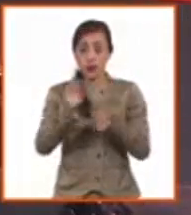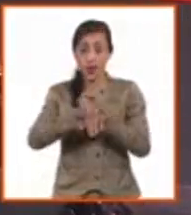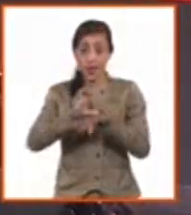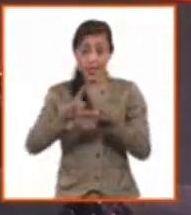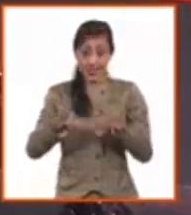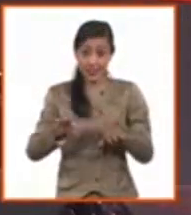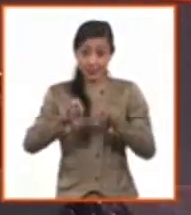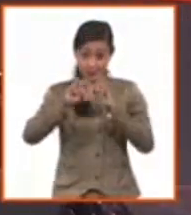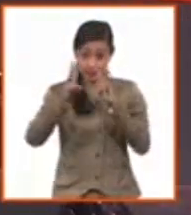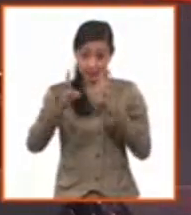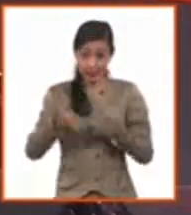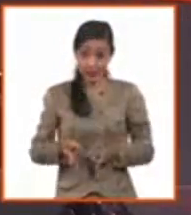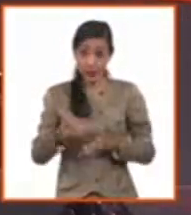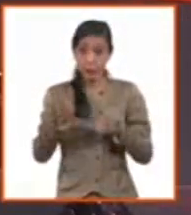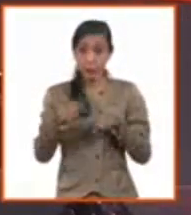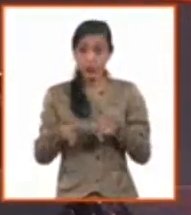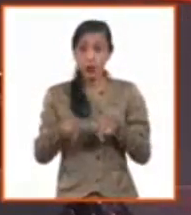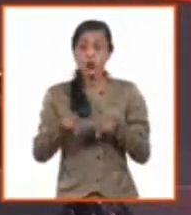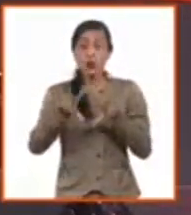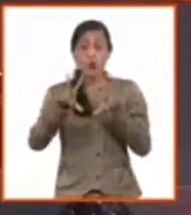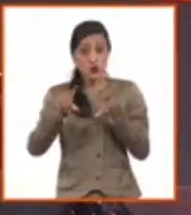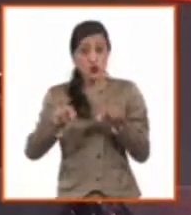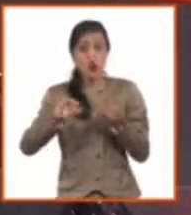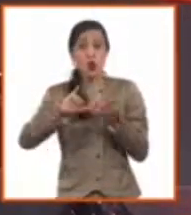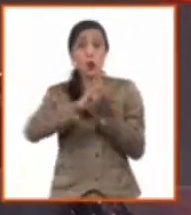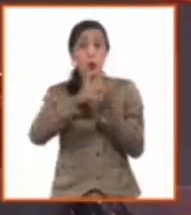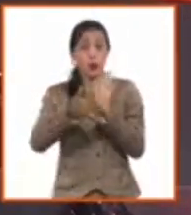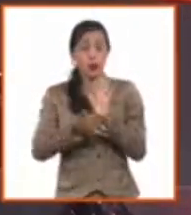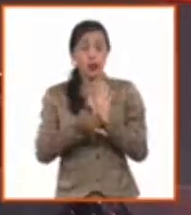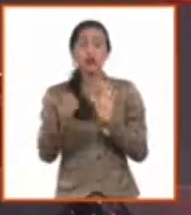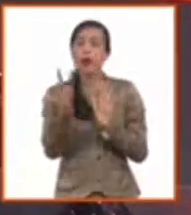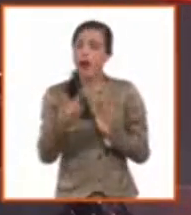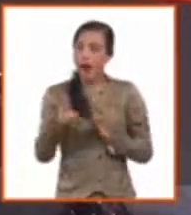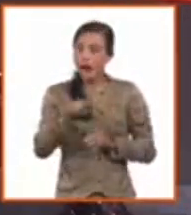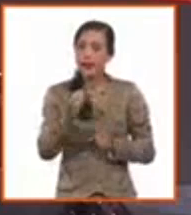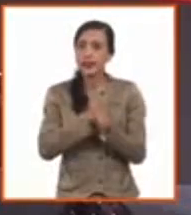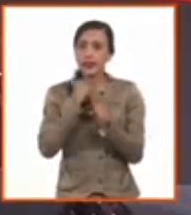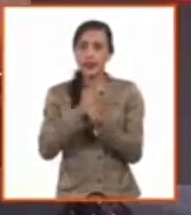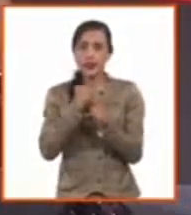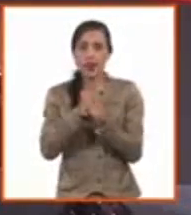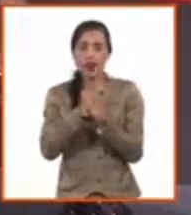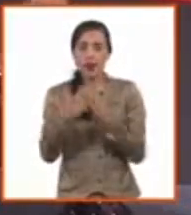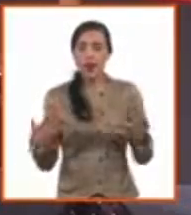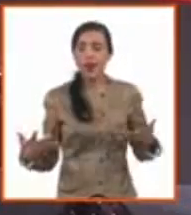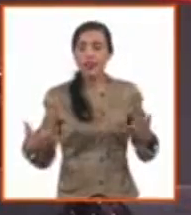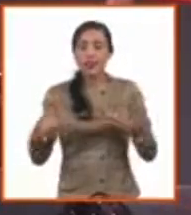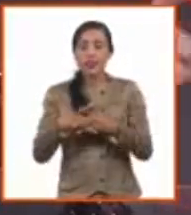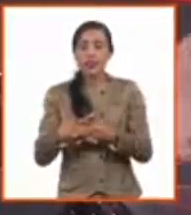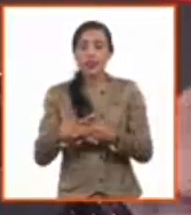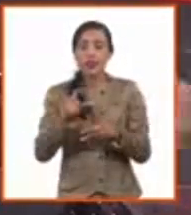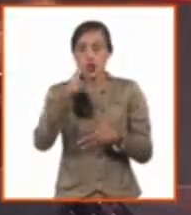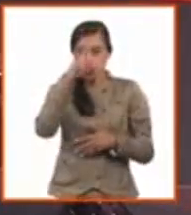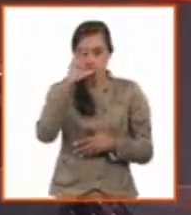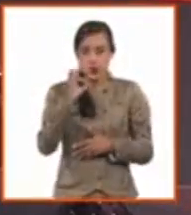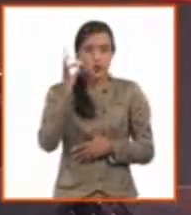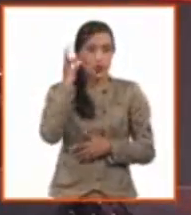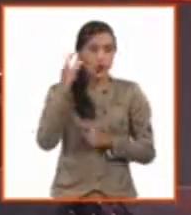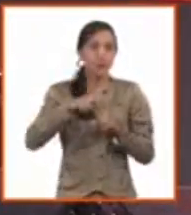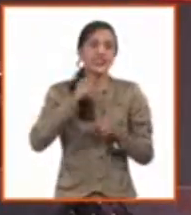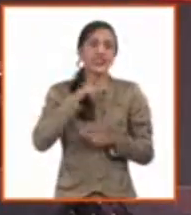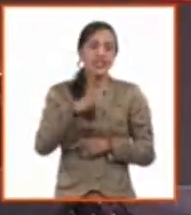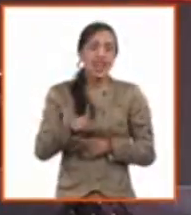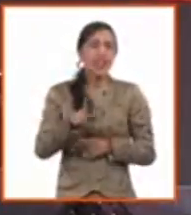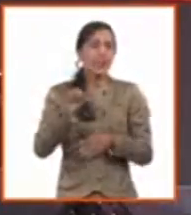entorno de internet hay una nueva y un nuevo proyecto en el que están trabajando de manera integrada esos tests la